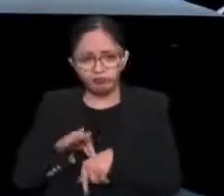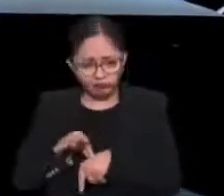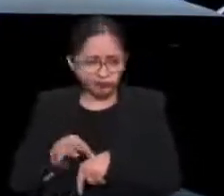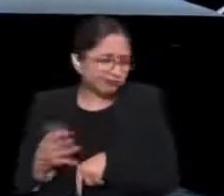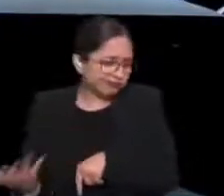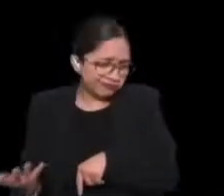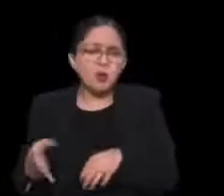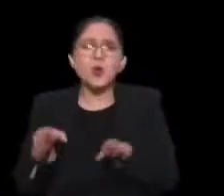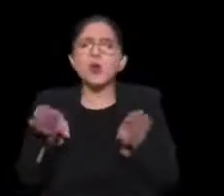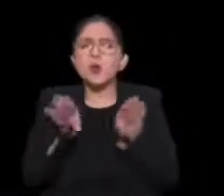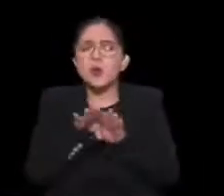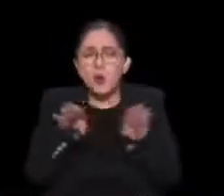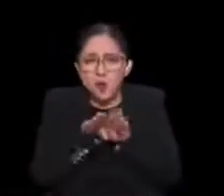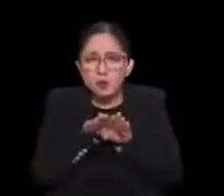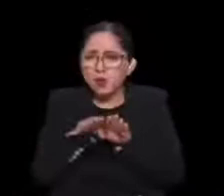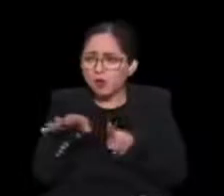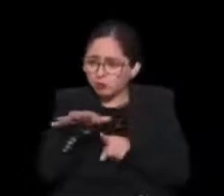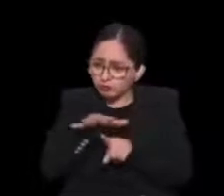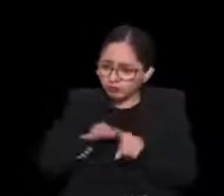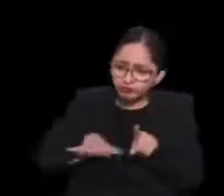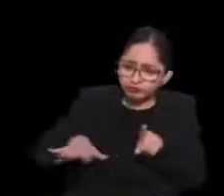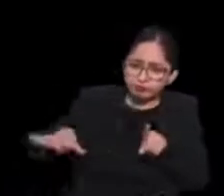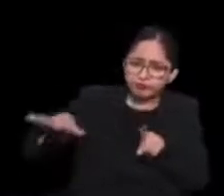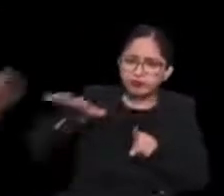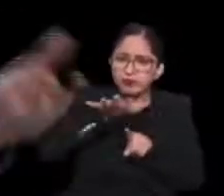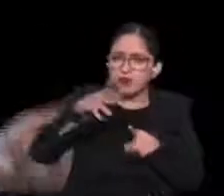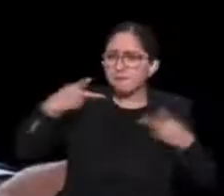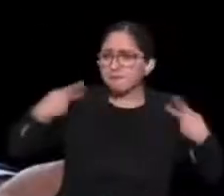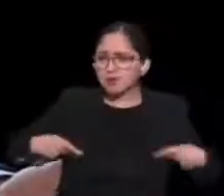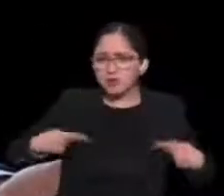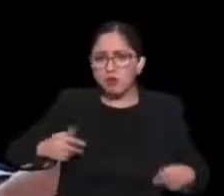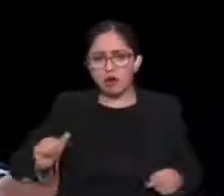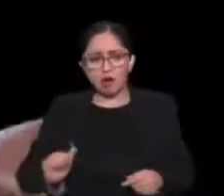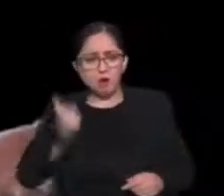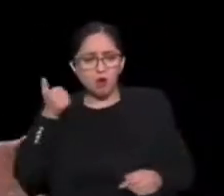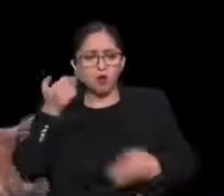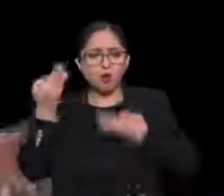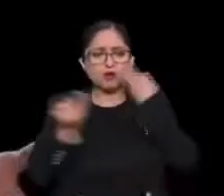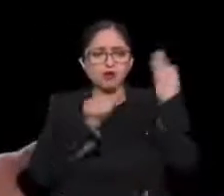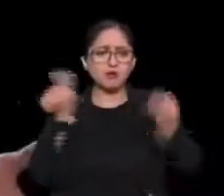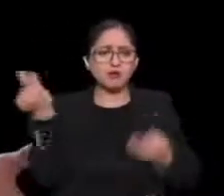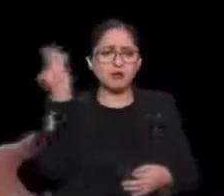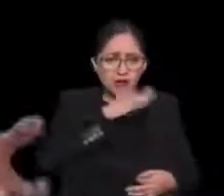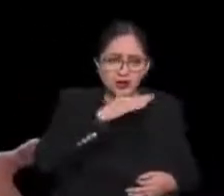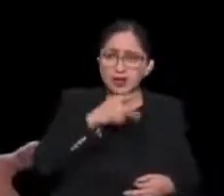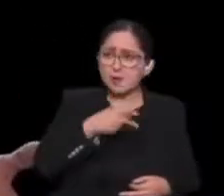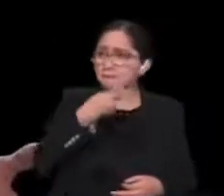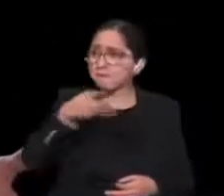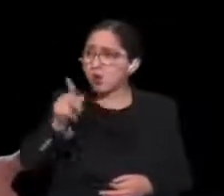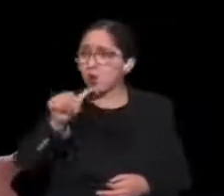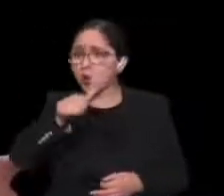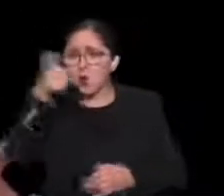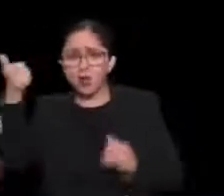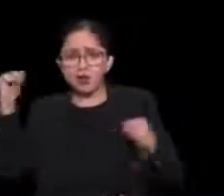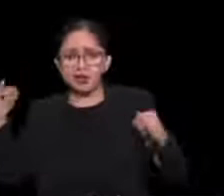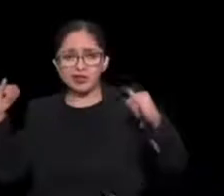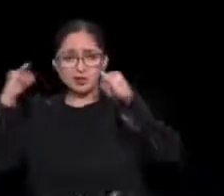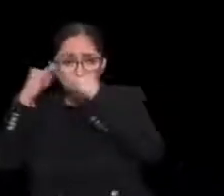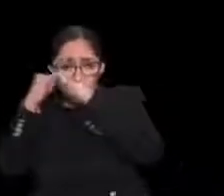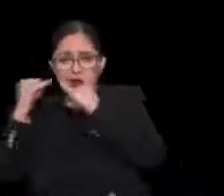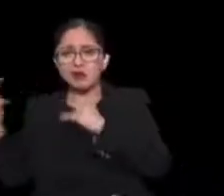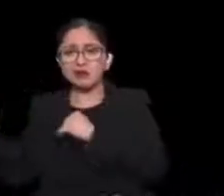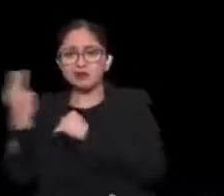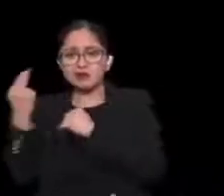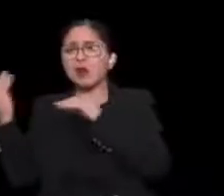atención que por un lado hay todo un movimiento de desinformación y por otro lado las instituciones intentan informar. Pero